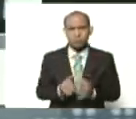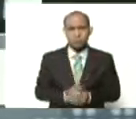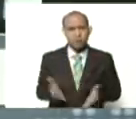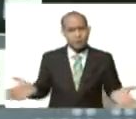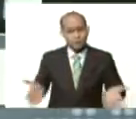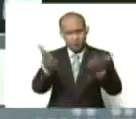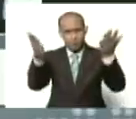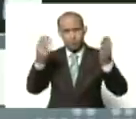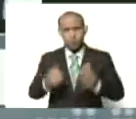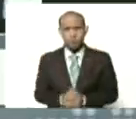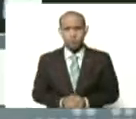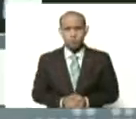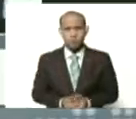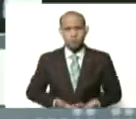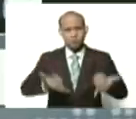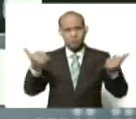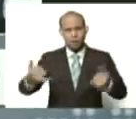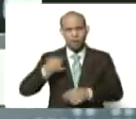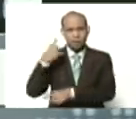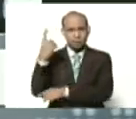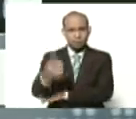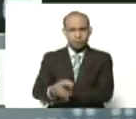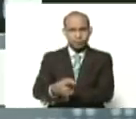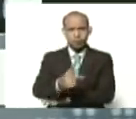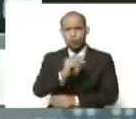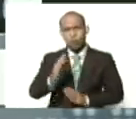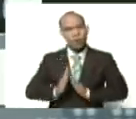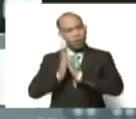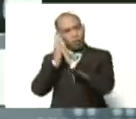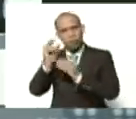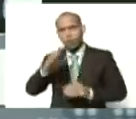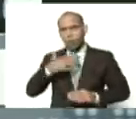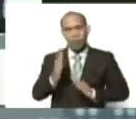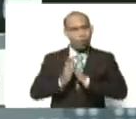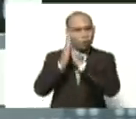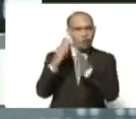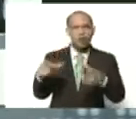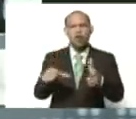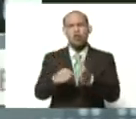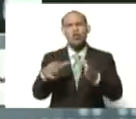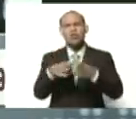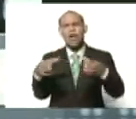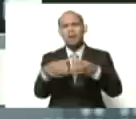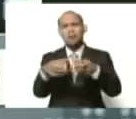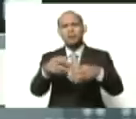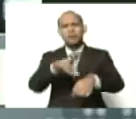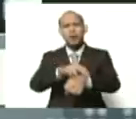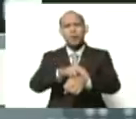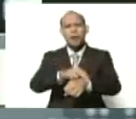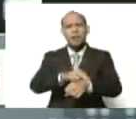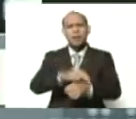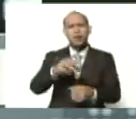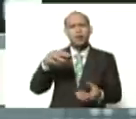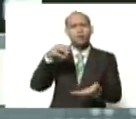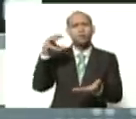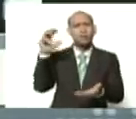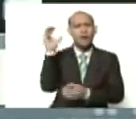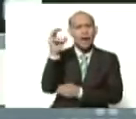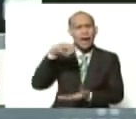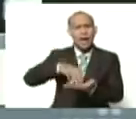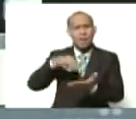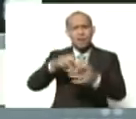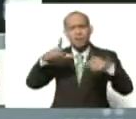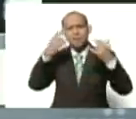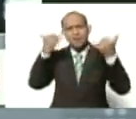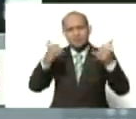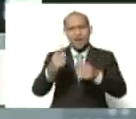Vamos, vamos. No nos podemos dormir. ¿Dónde están las brigadas médicas? De Caracas, La Guaira y Miranda. A la calle,